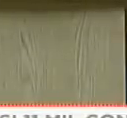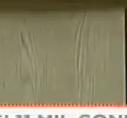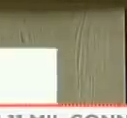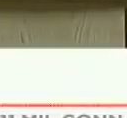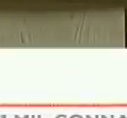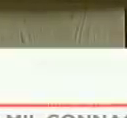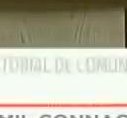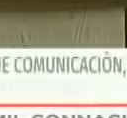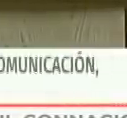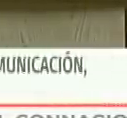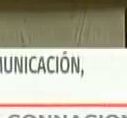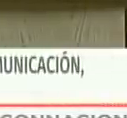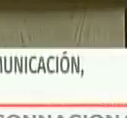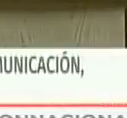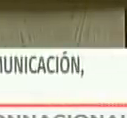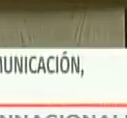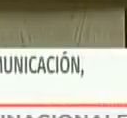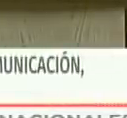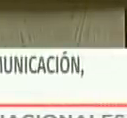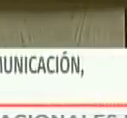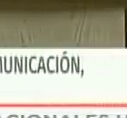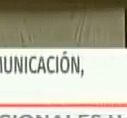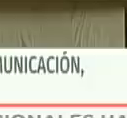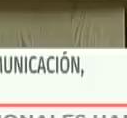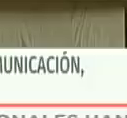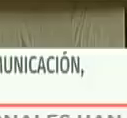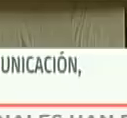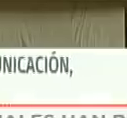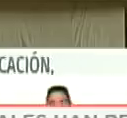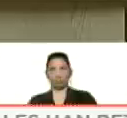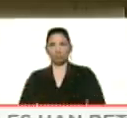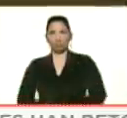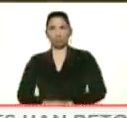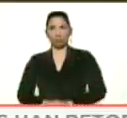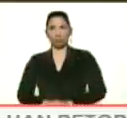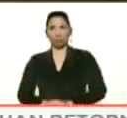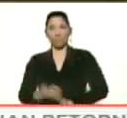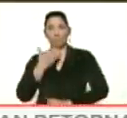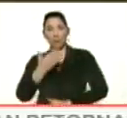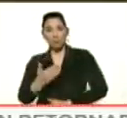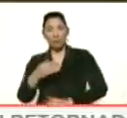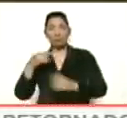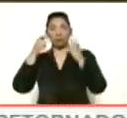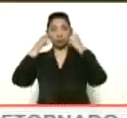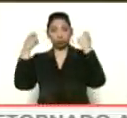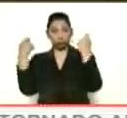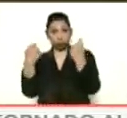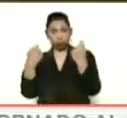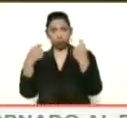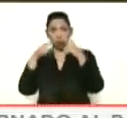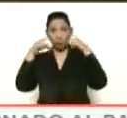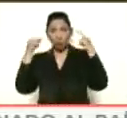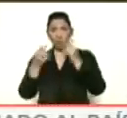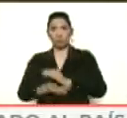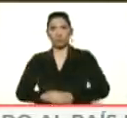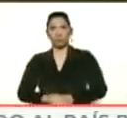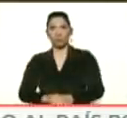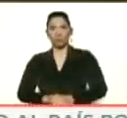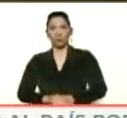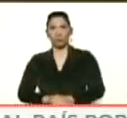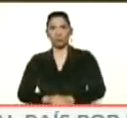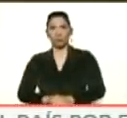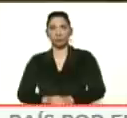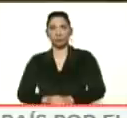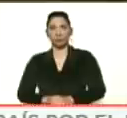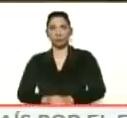Muy buenas tardes a todo el pueblo de Venezuela. Me voy a permitir sustraerme el